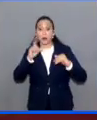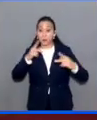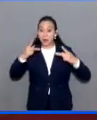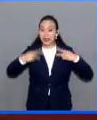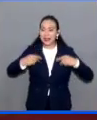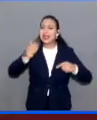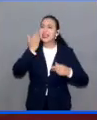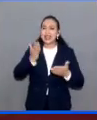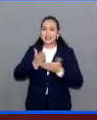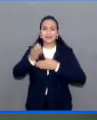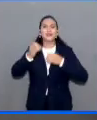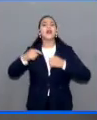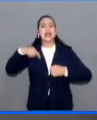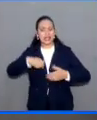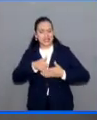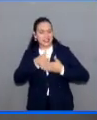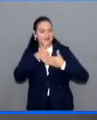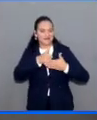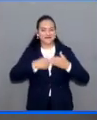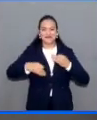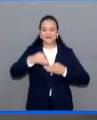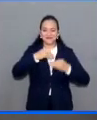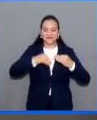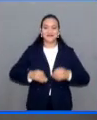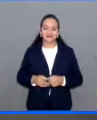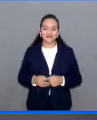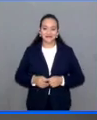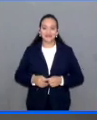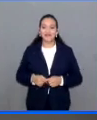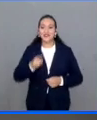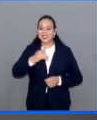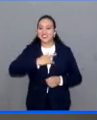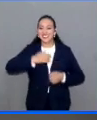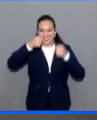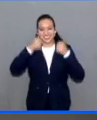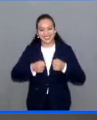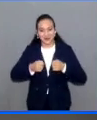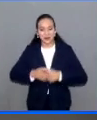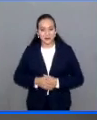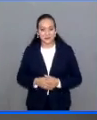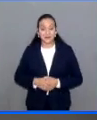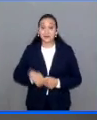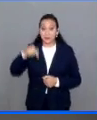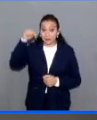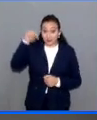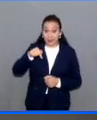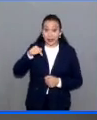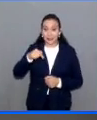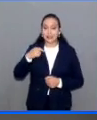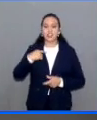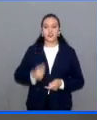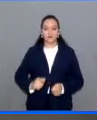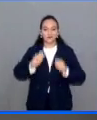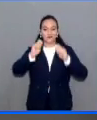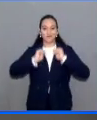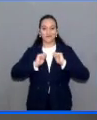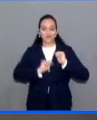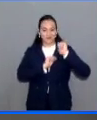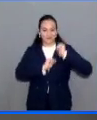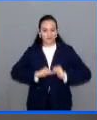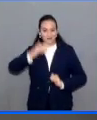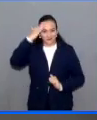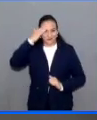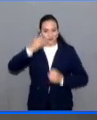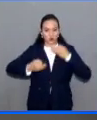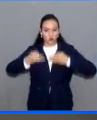las y los mexicanos. Tengan la seguridad que el encargo que se me ha confiado tendrá por